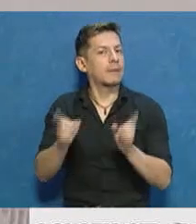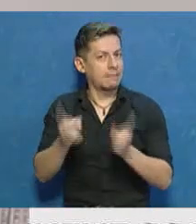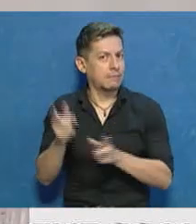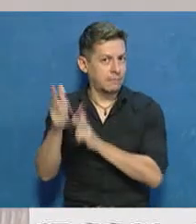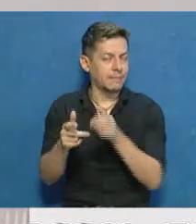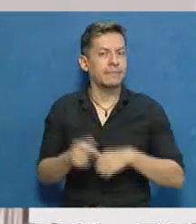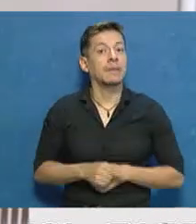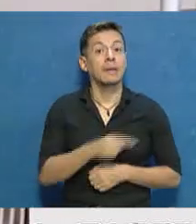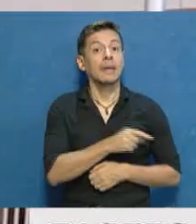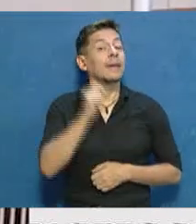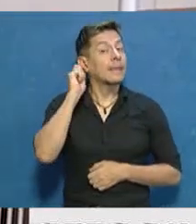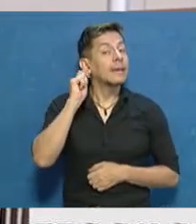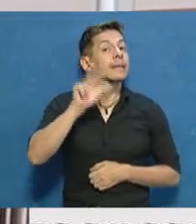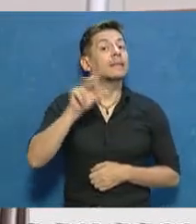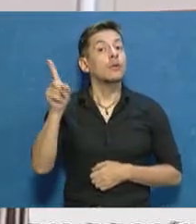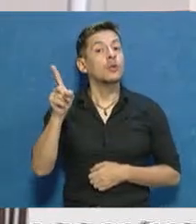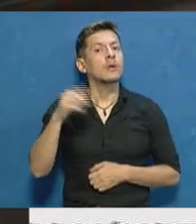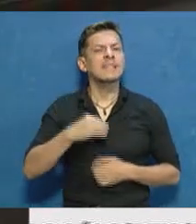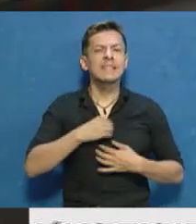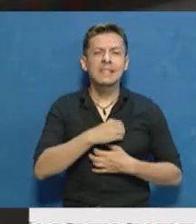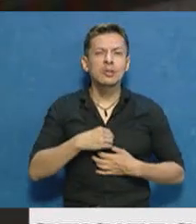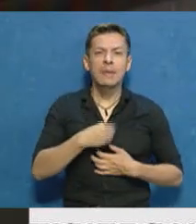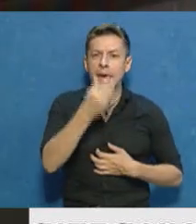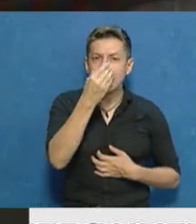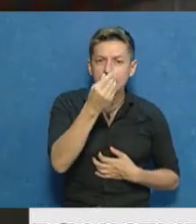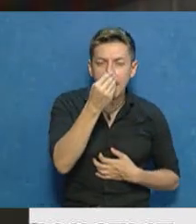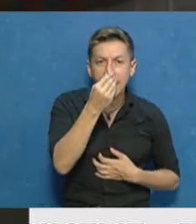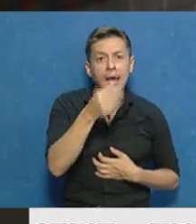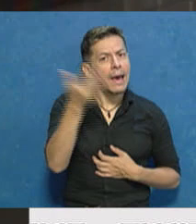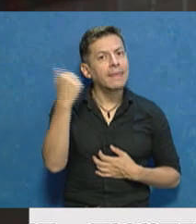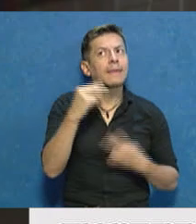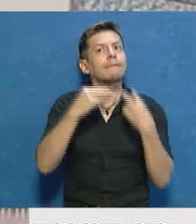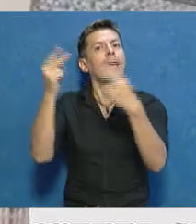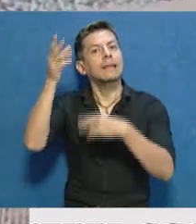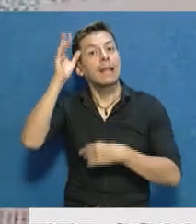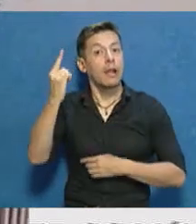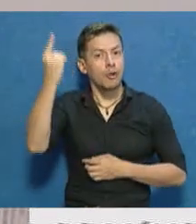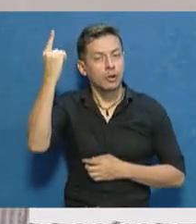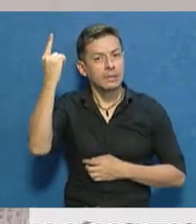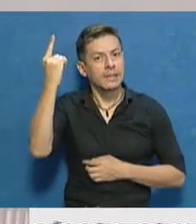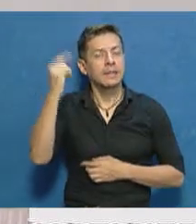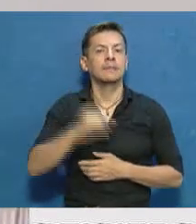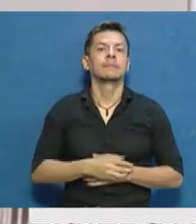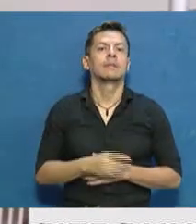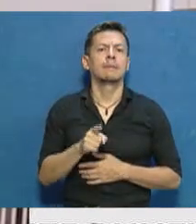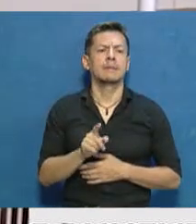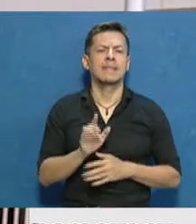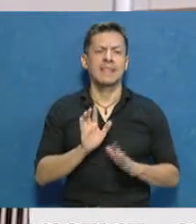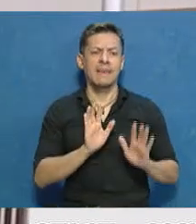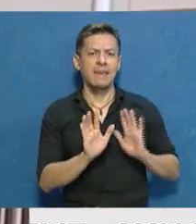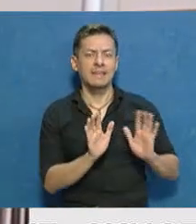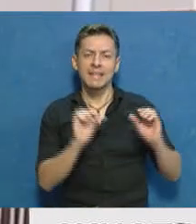31 años, un cuadro sintomático gripal y estuvo en el norte de Italia, a lo que se suma un sistema inmunológico con algunas deficiencias.